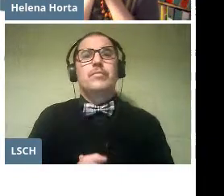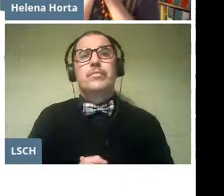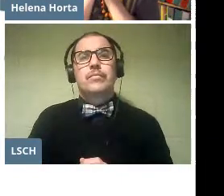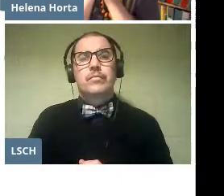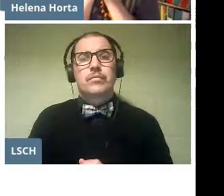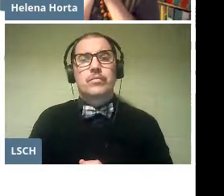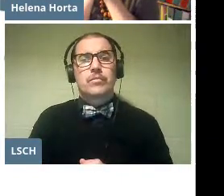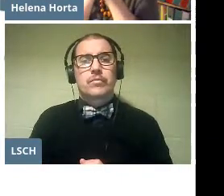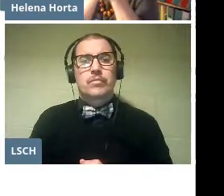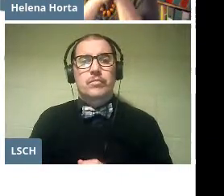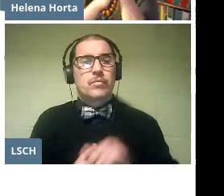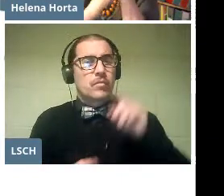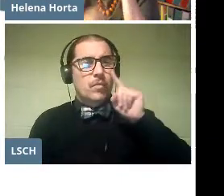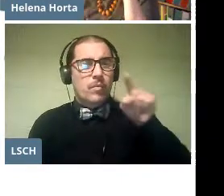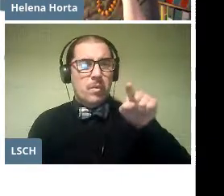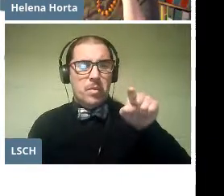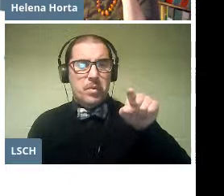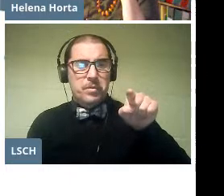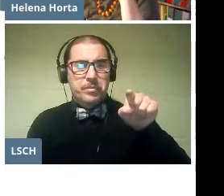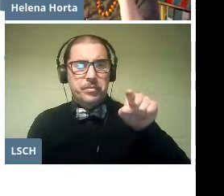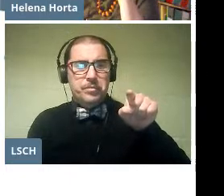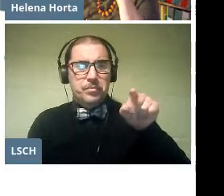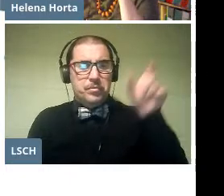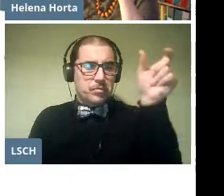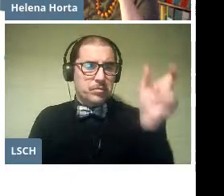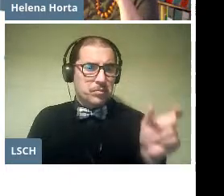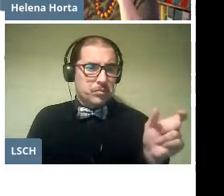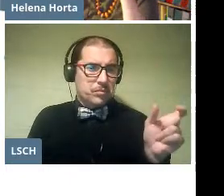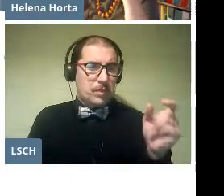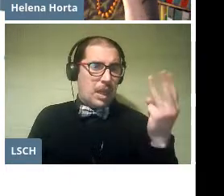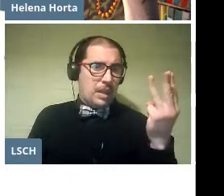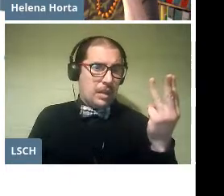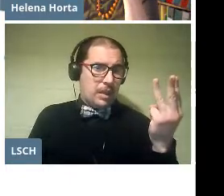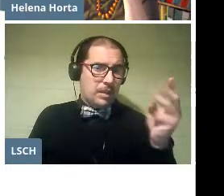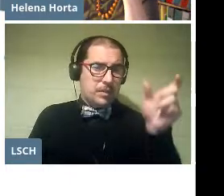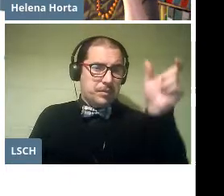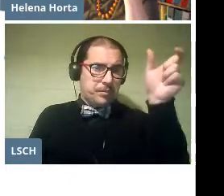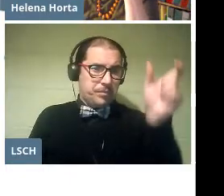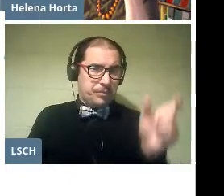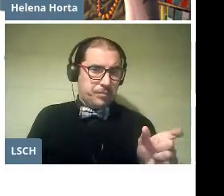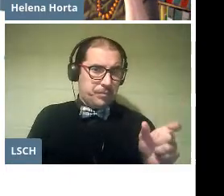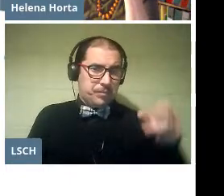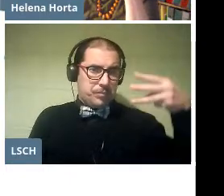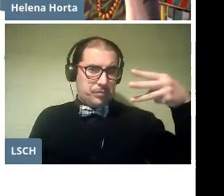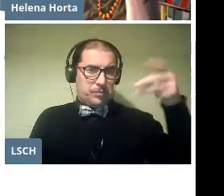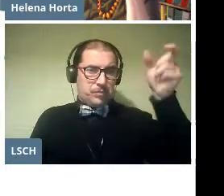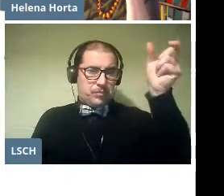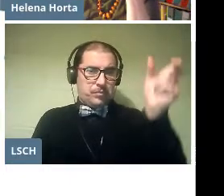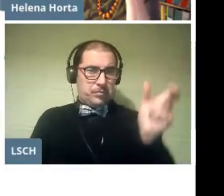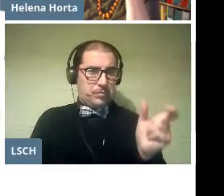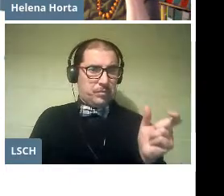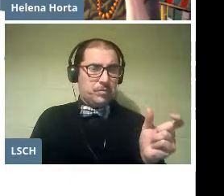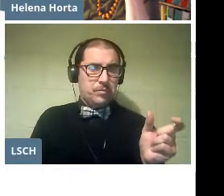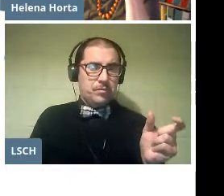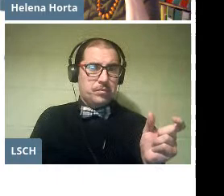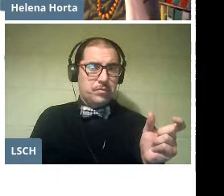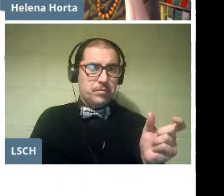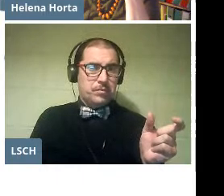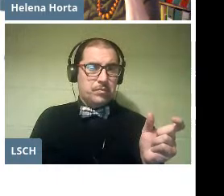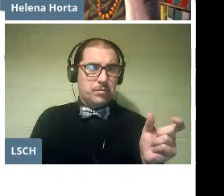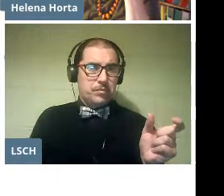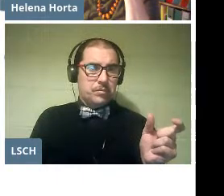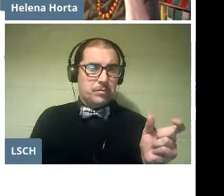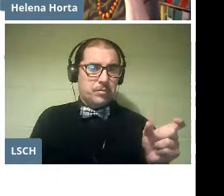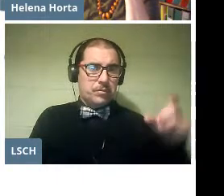la izquierda lo que vemos son tres de una secuencia bastante larga que hicimos en